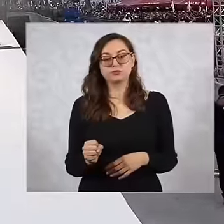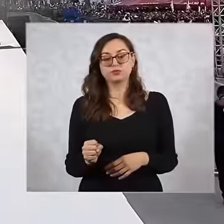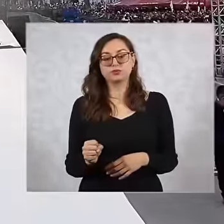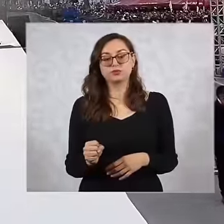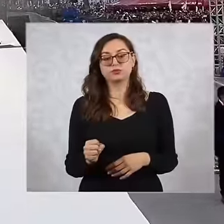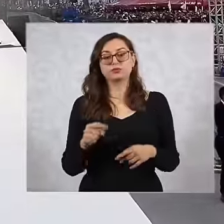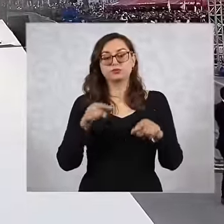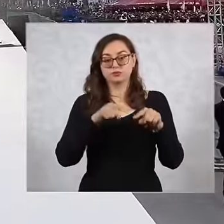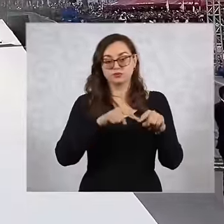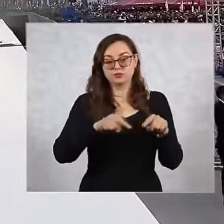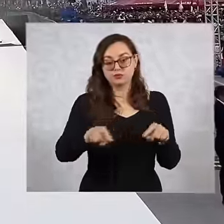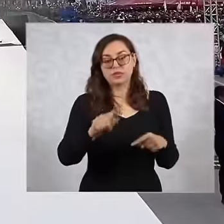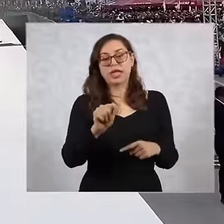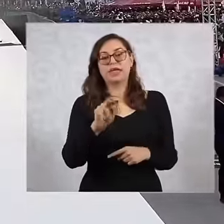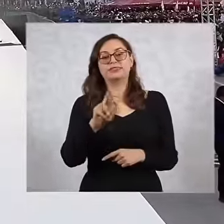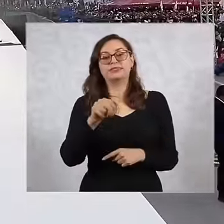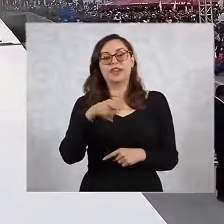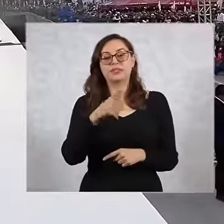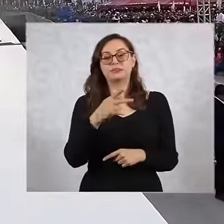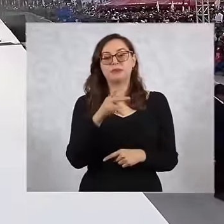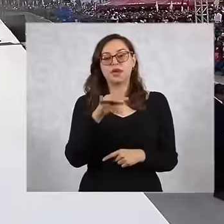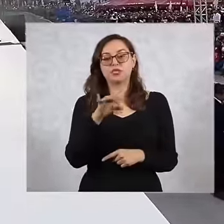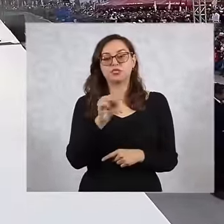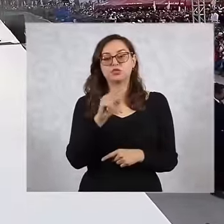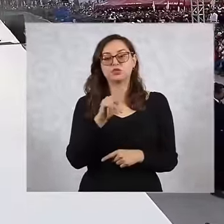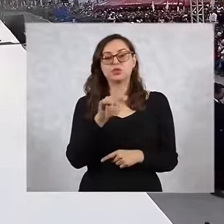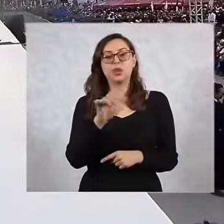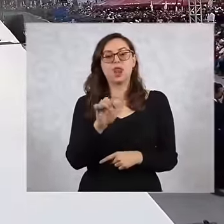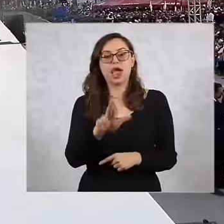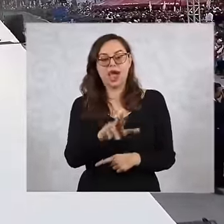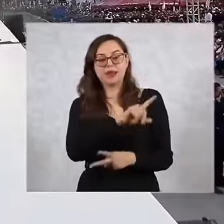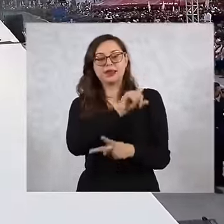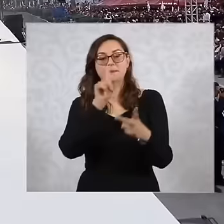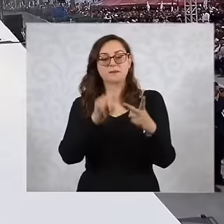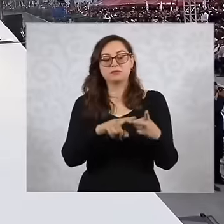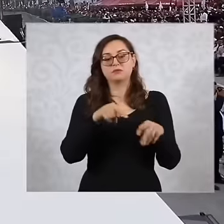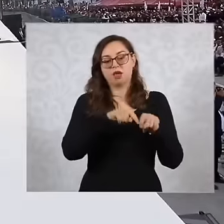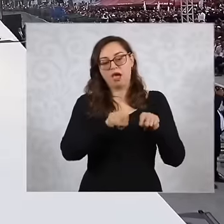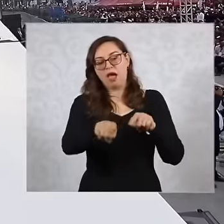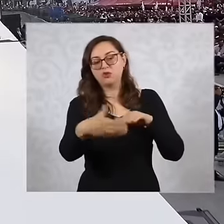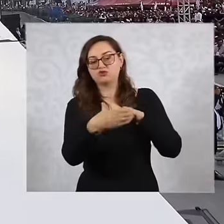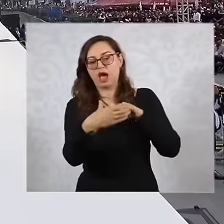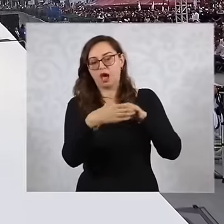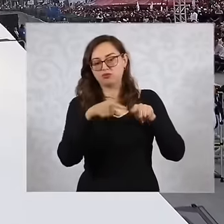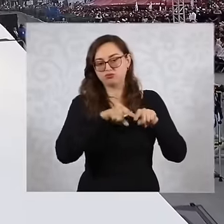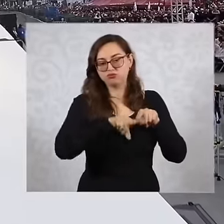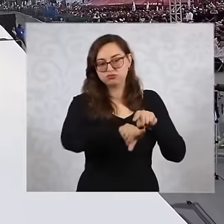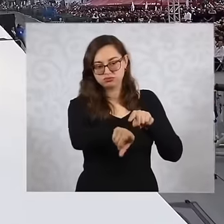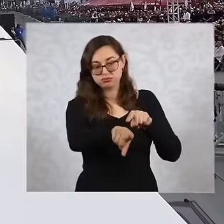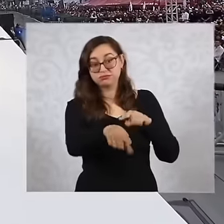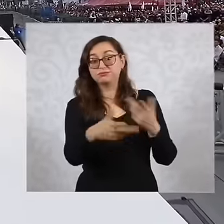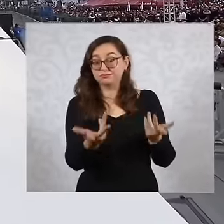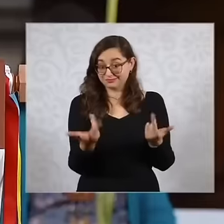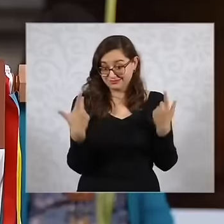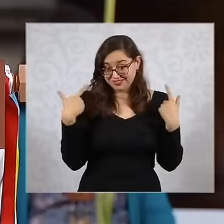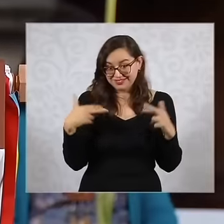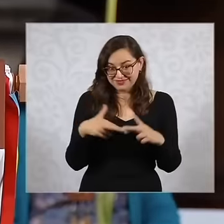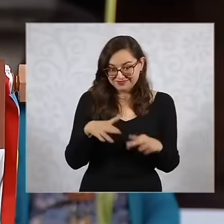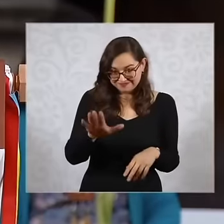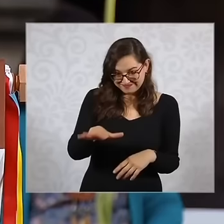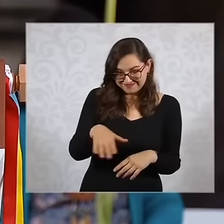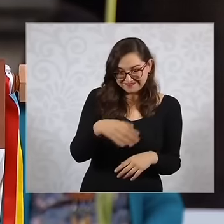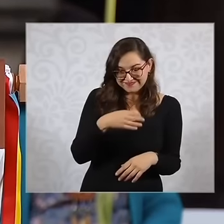mejoraremos la Transpeninsular y el distribuidor vial para Los Cabos. Profe.